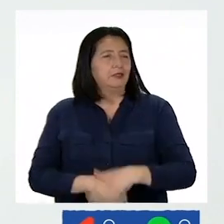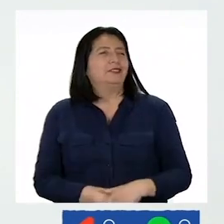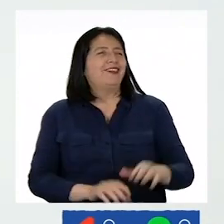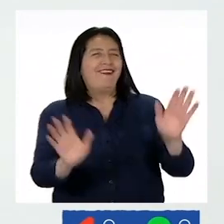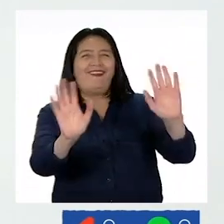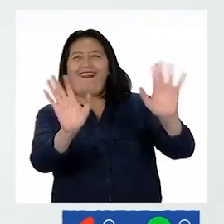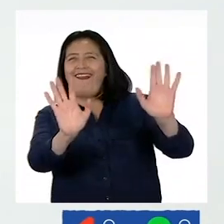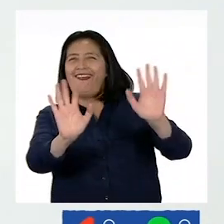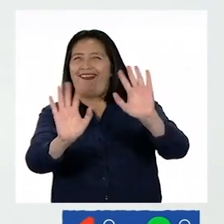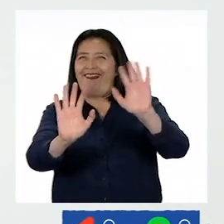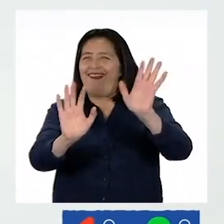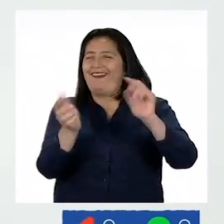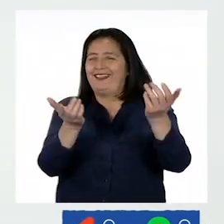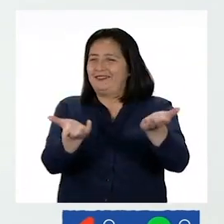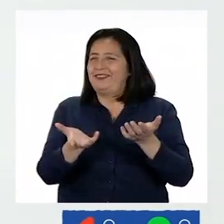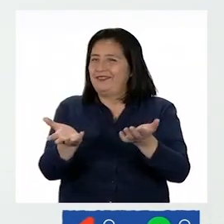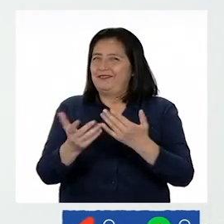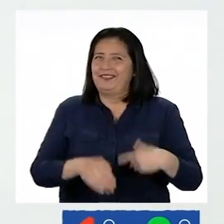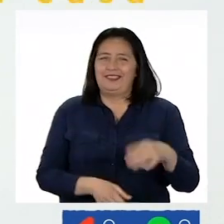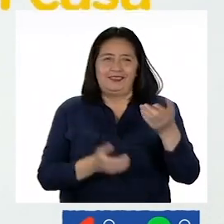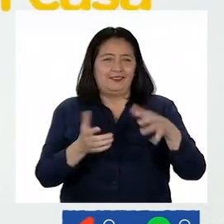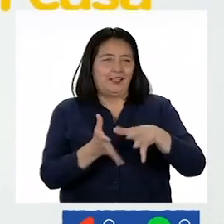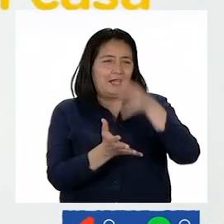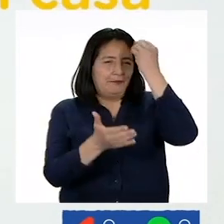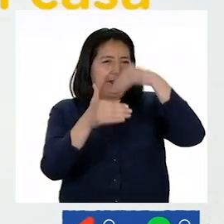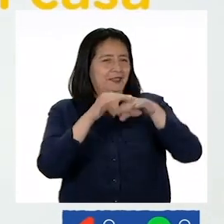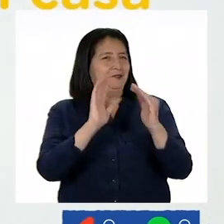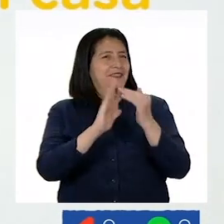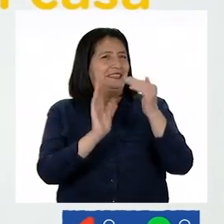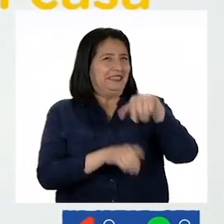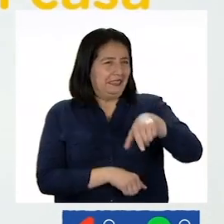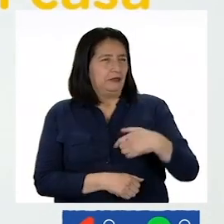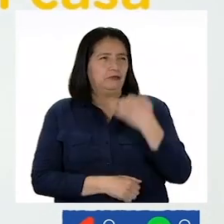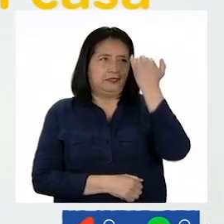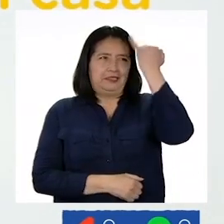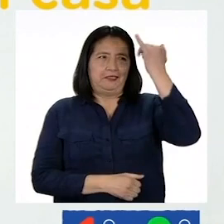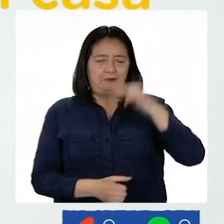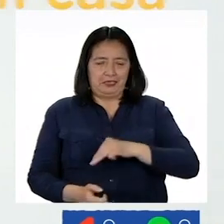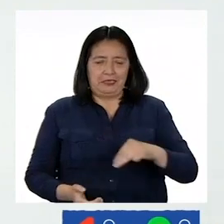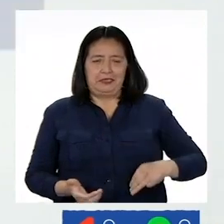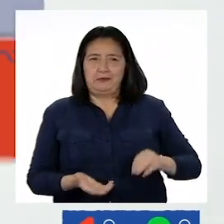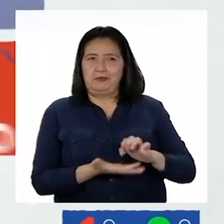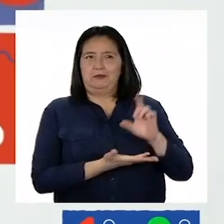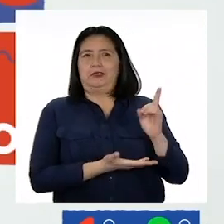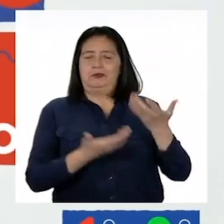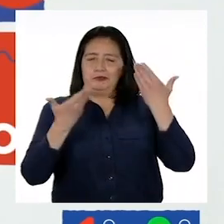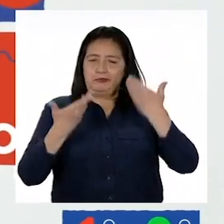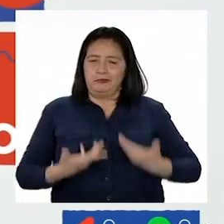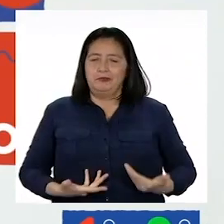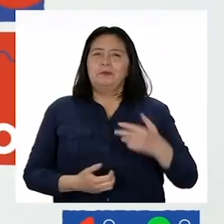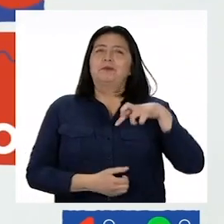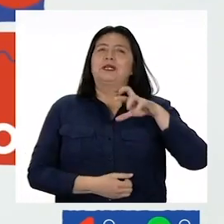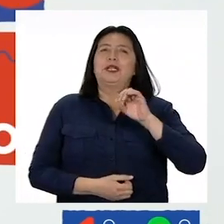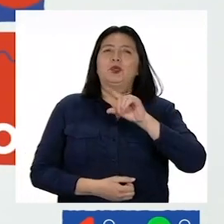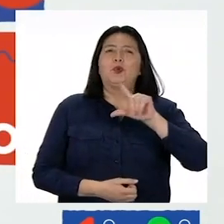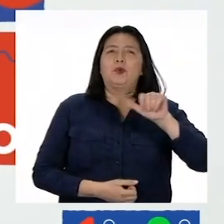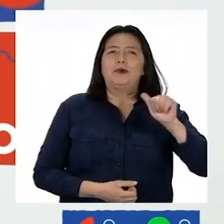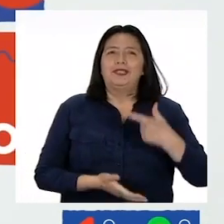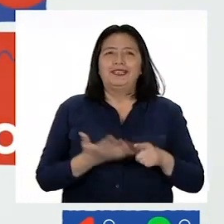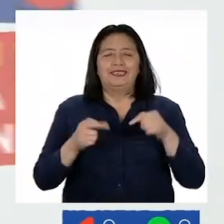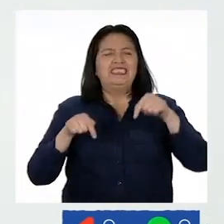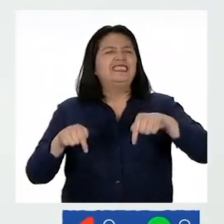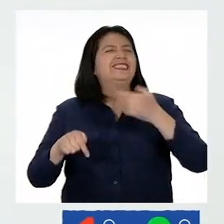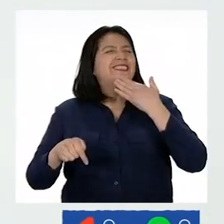Hola, hola, bienvenidas y bienvenidos a Aprendo en Casa, una iniciativa del Ministerio de Educación. Soy Paola Moreno y este programa